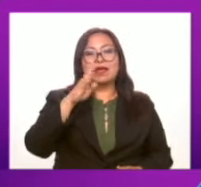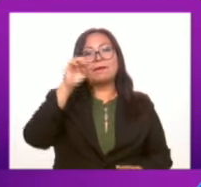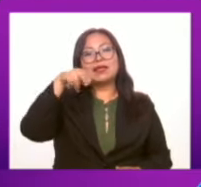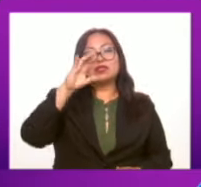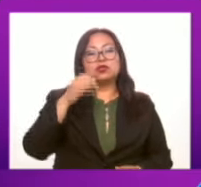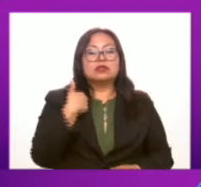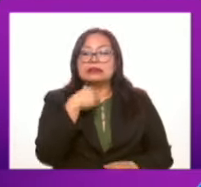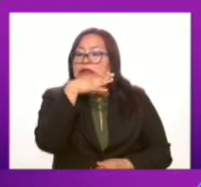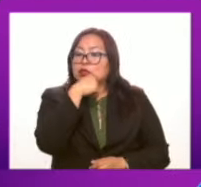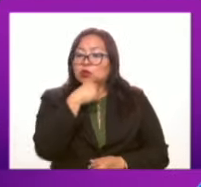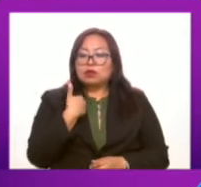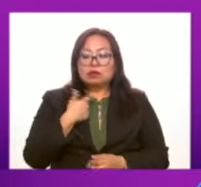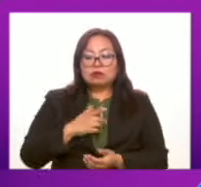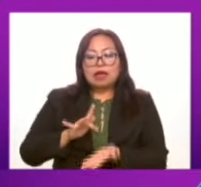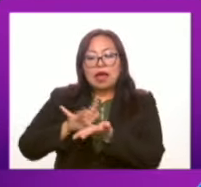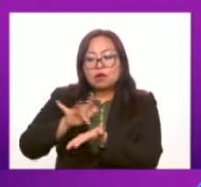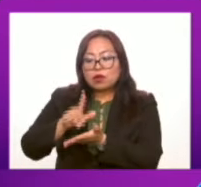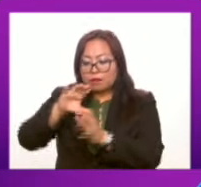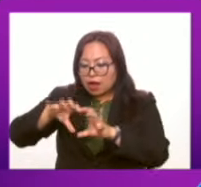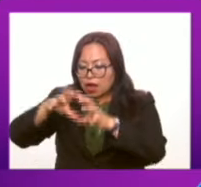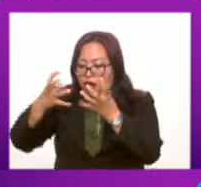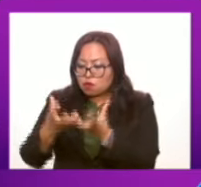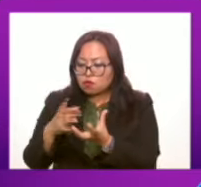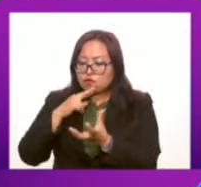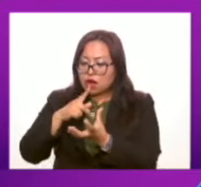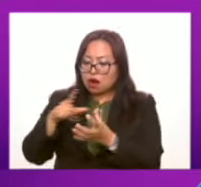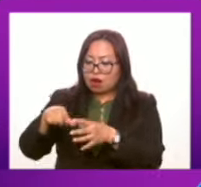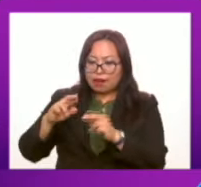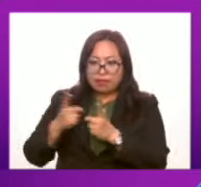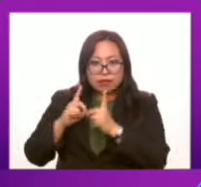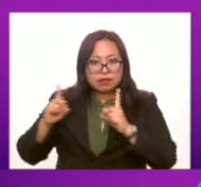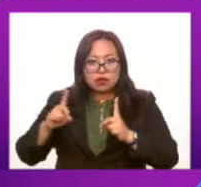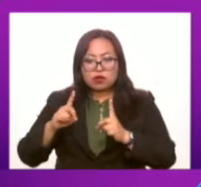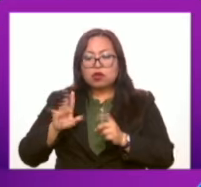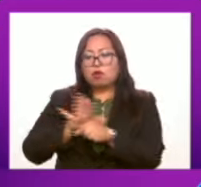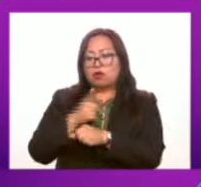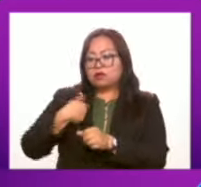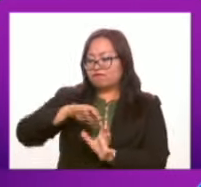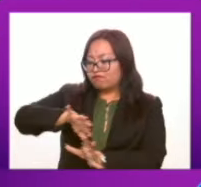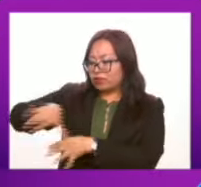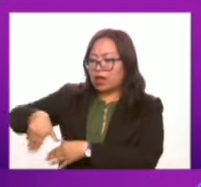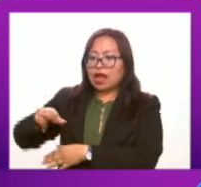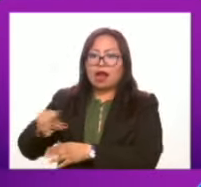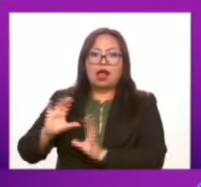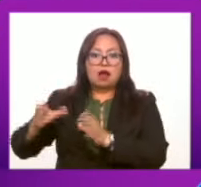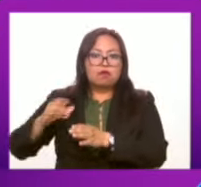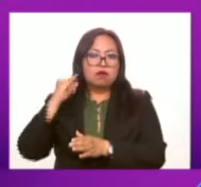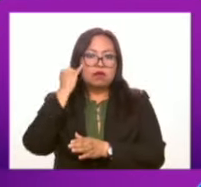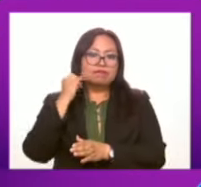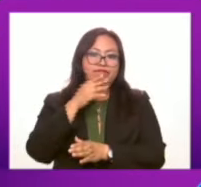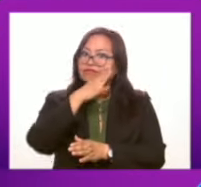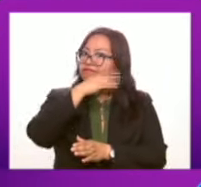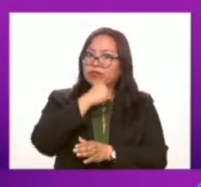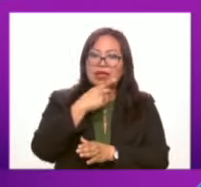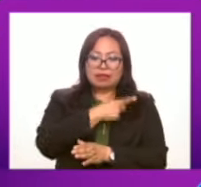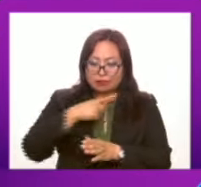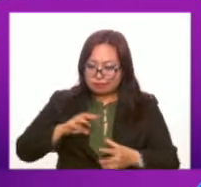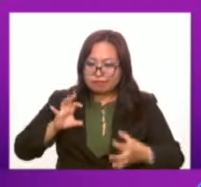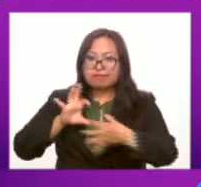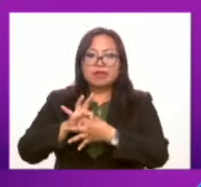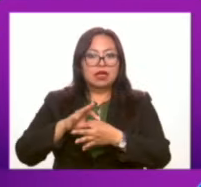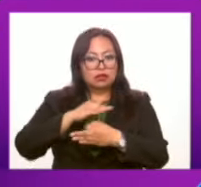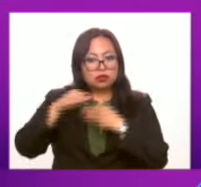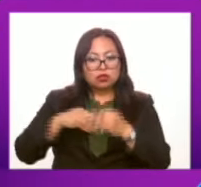construir un futuro sostenible si seguimos excluyendo a los pueblos indígenas, por lo que hay que fomentar que